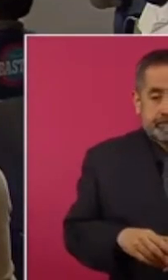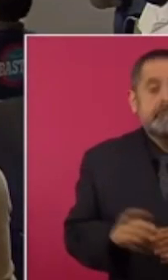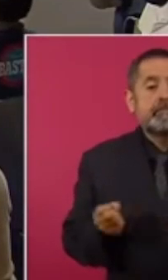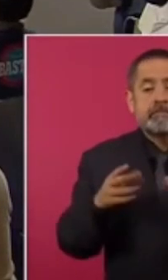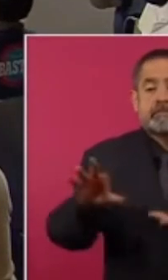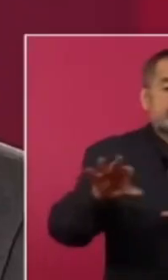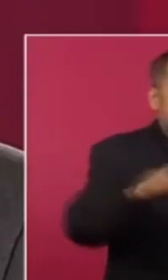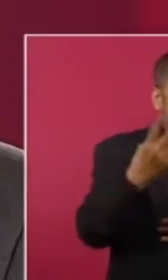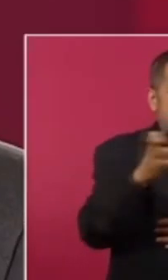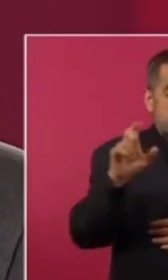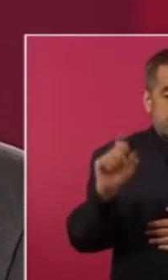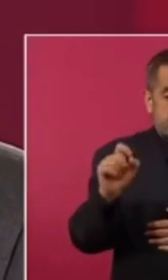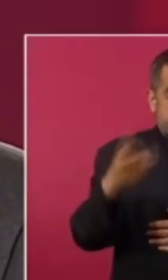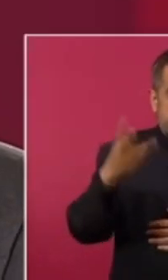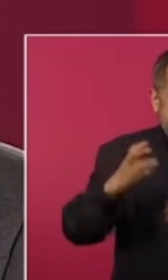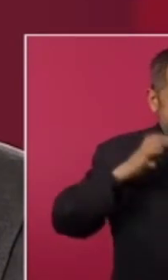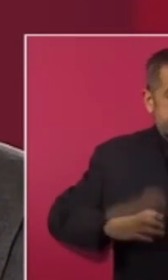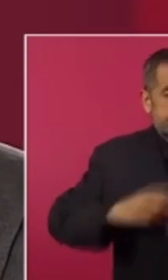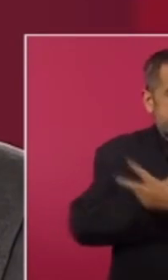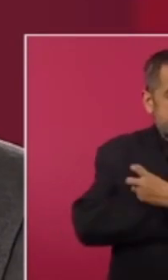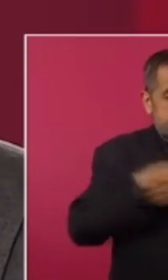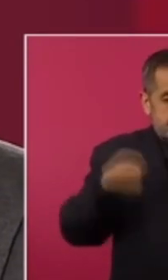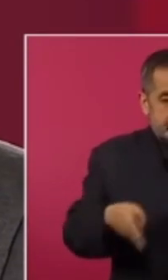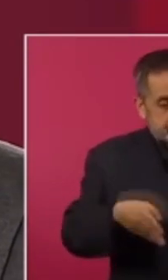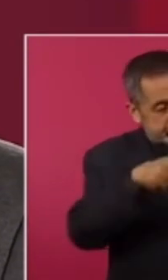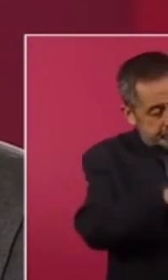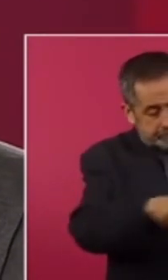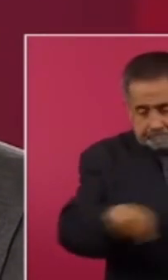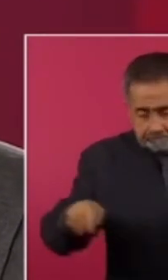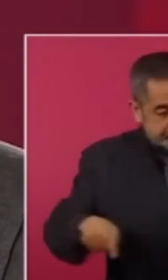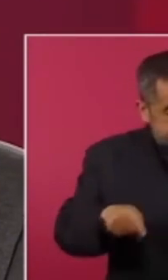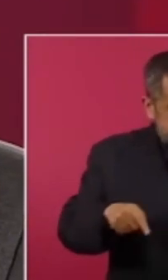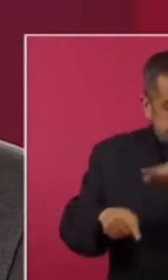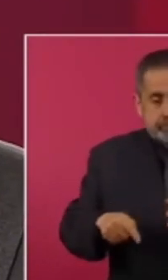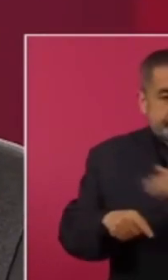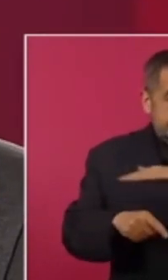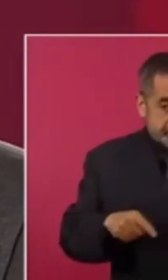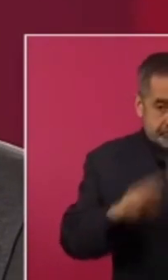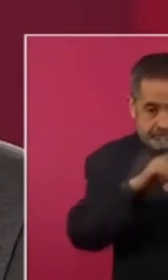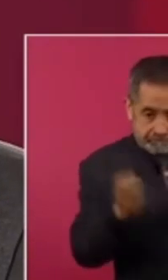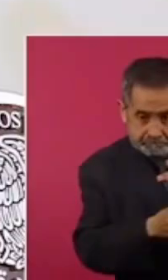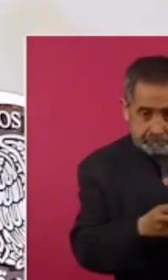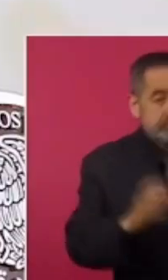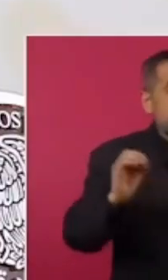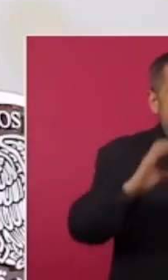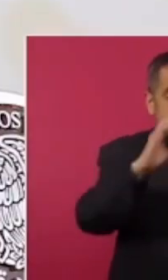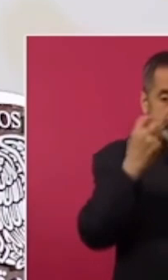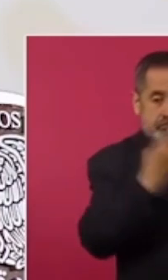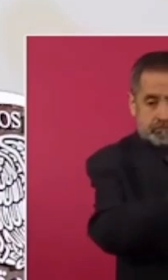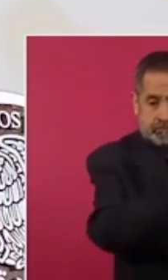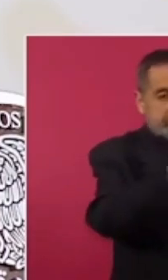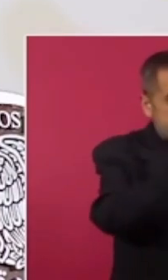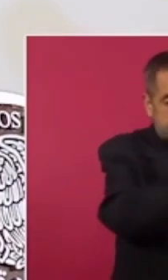423 osamentas correspondientes a enterramientos humanos, bien sea en el subsuelo o también en cuevas o cavernas